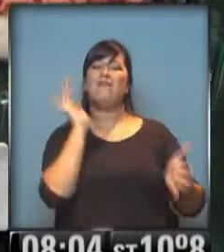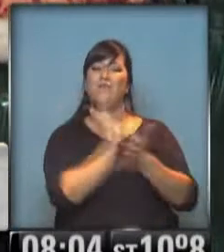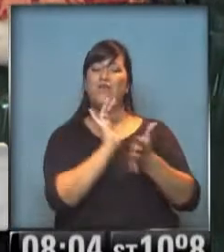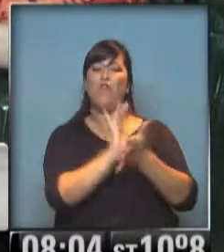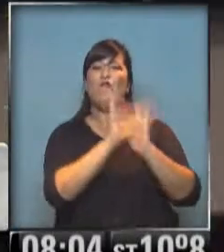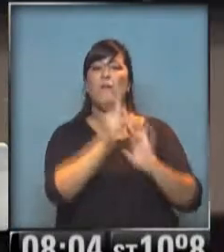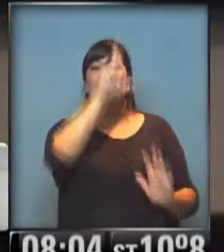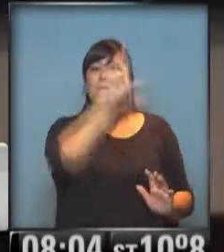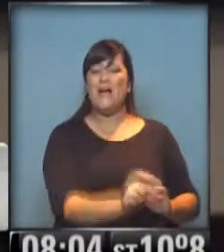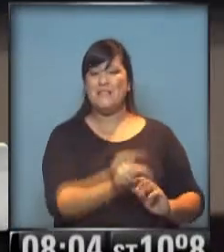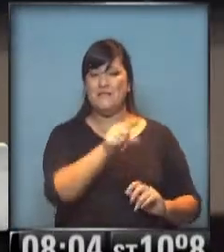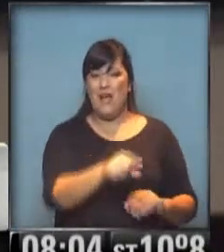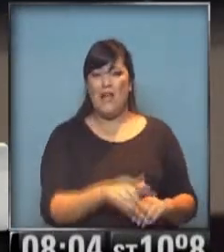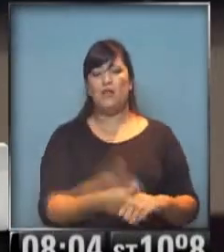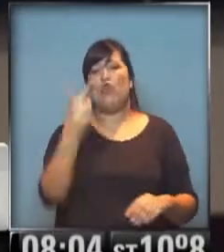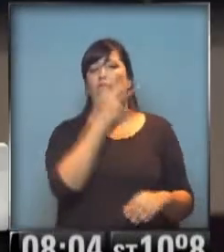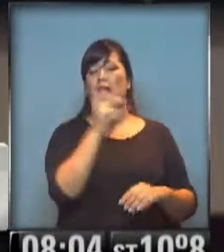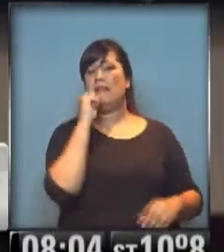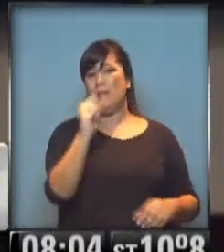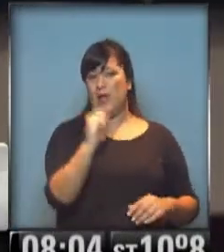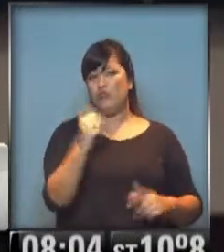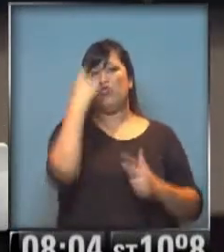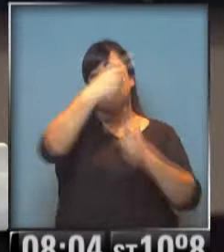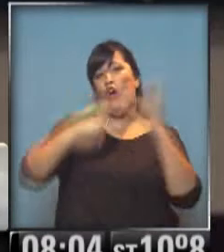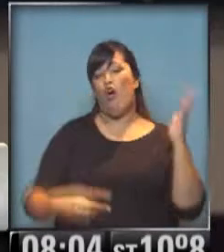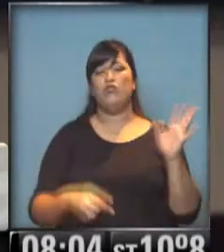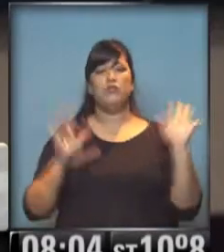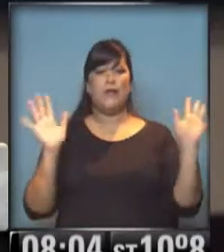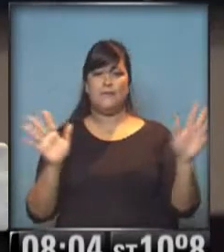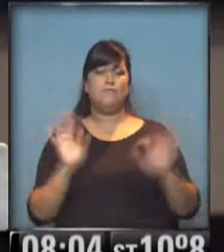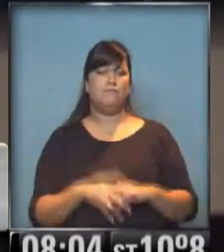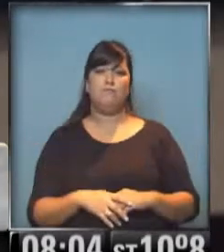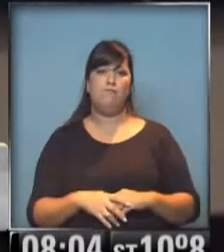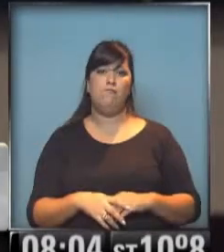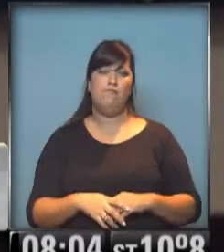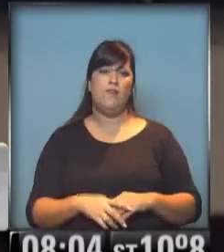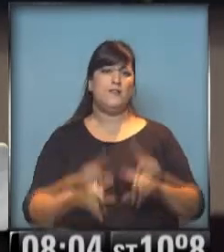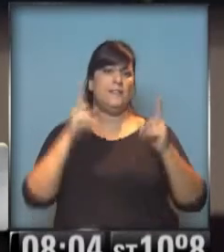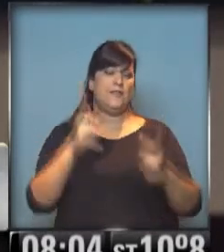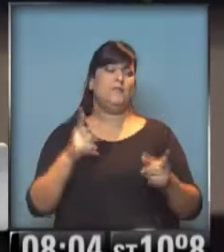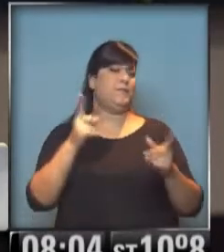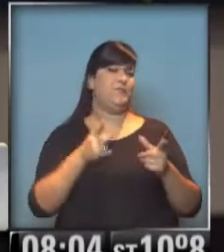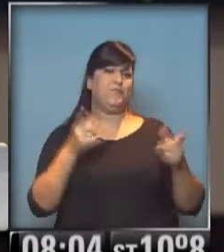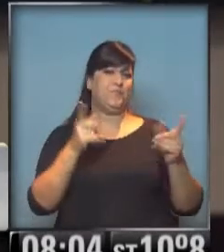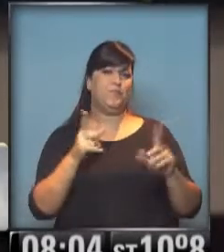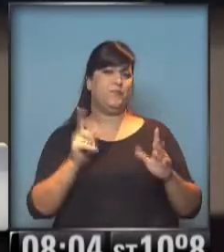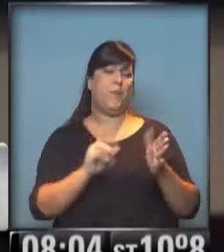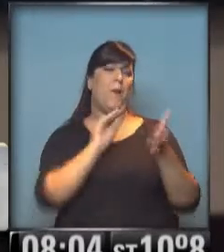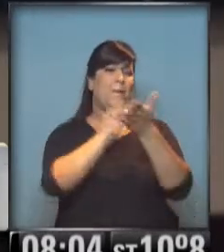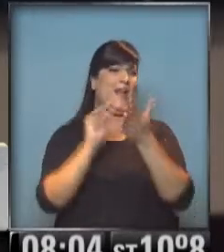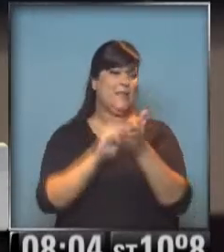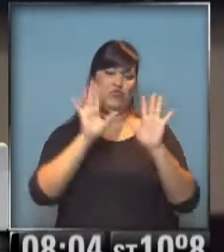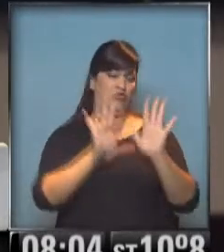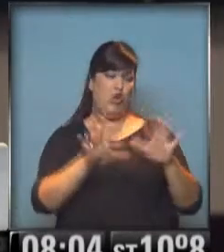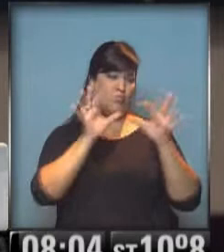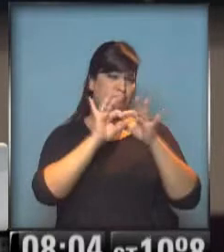un precio promocionado de 20 pesos y el resto lo venden por lo que fije el mercado un precio un precio liberado de